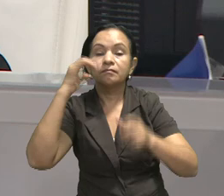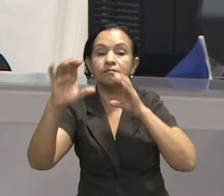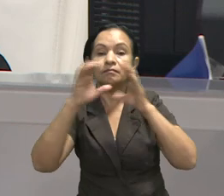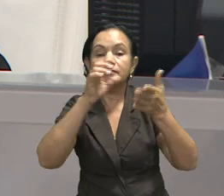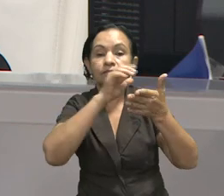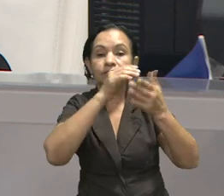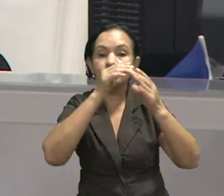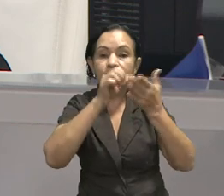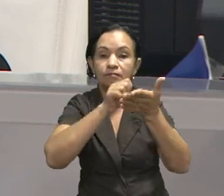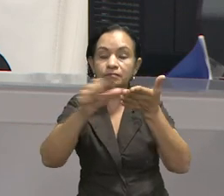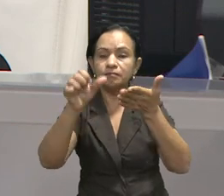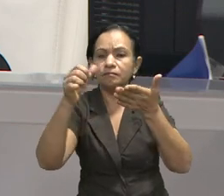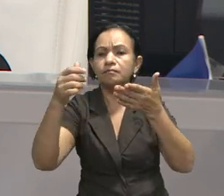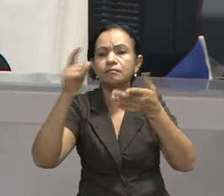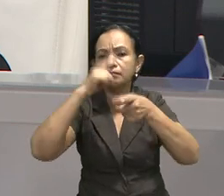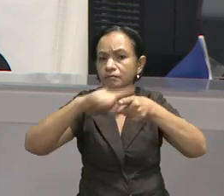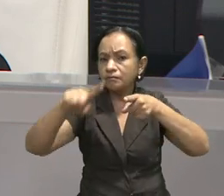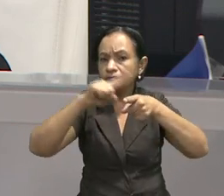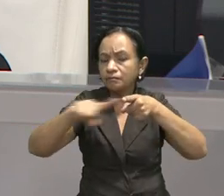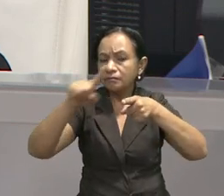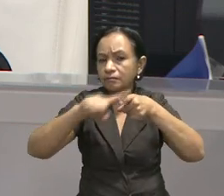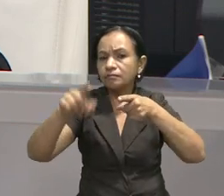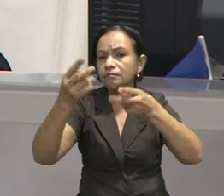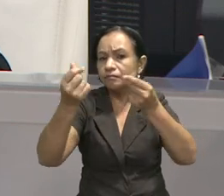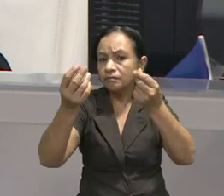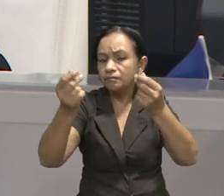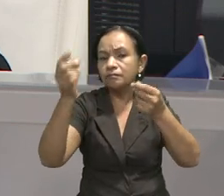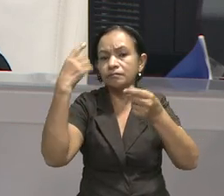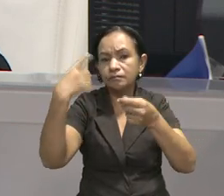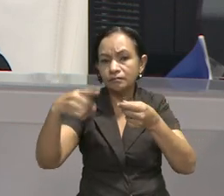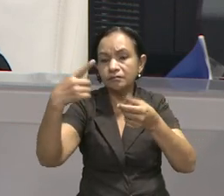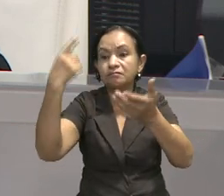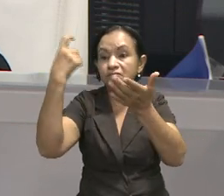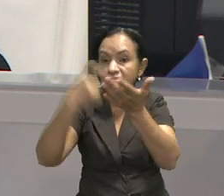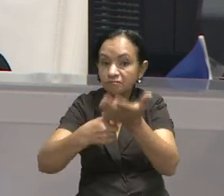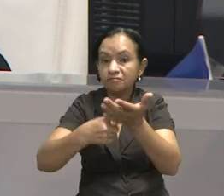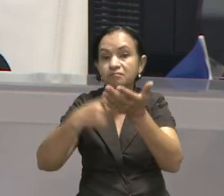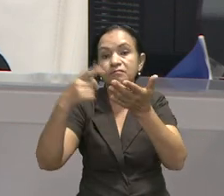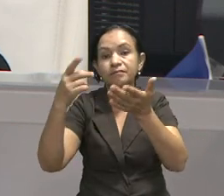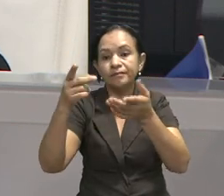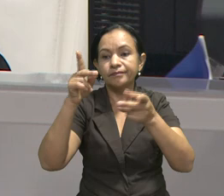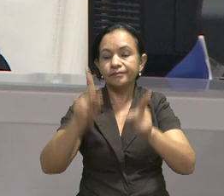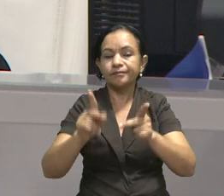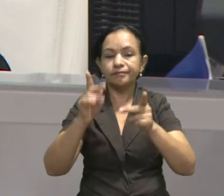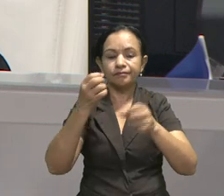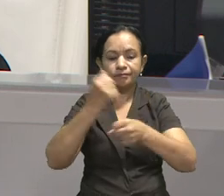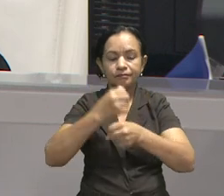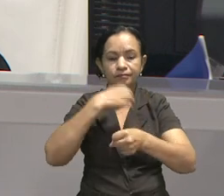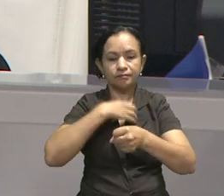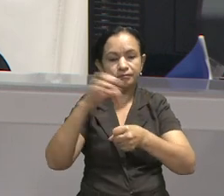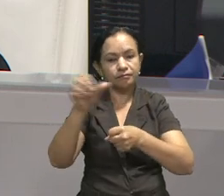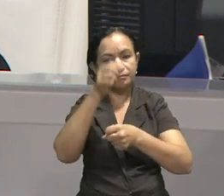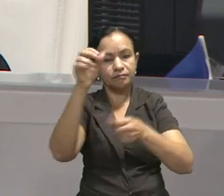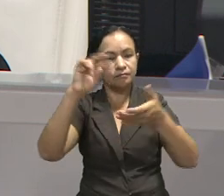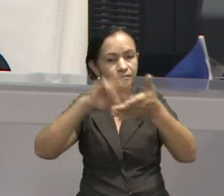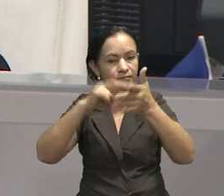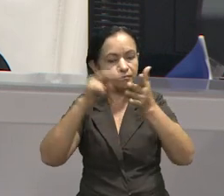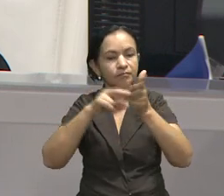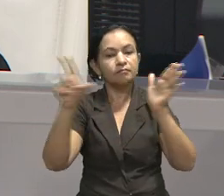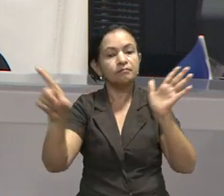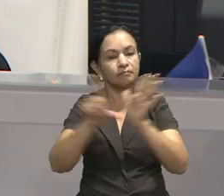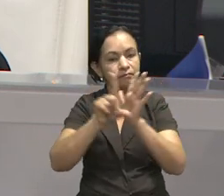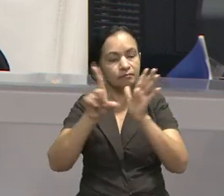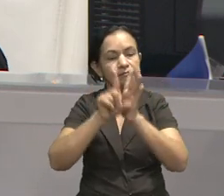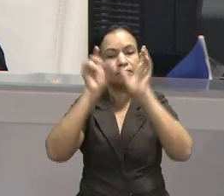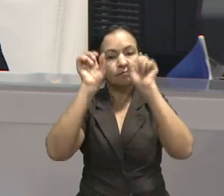podrá requerir en cualquier momento el pago de los montos en concepto de derechos, multas, cánones, cargos por servicio administrativo y cualquier otro concepto que según la ley